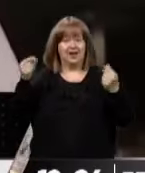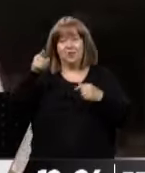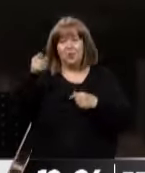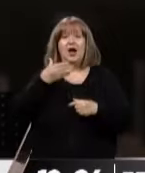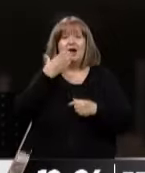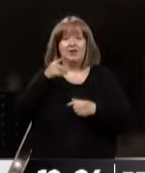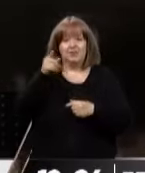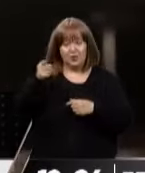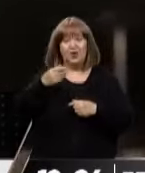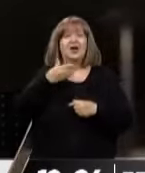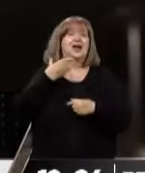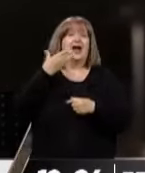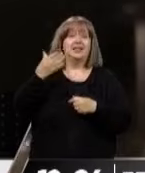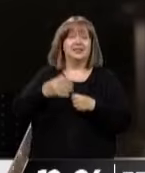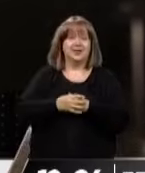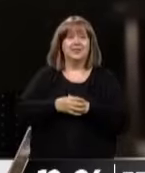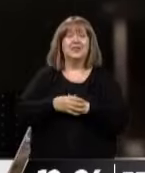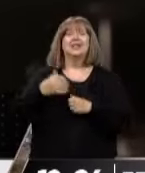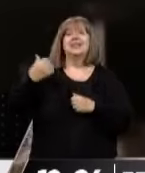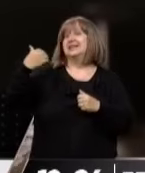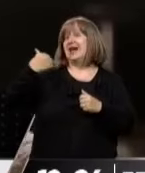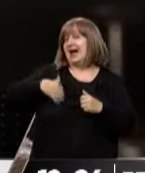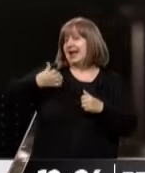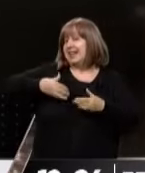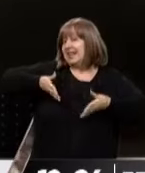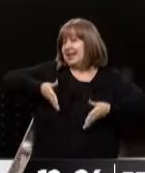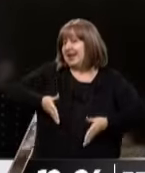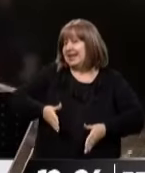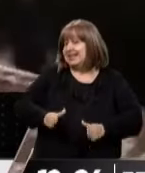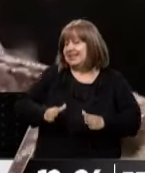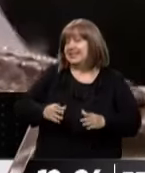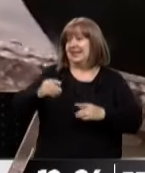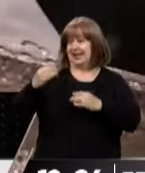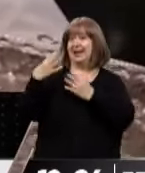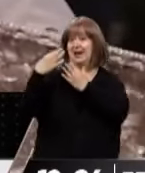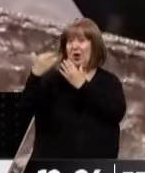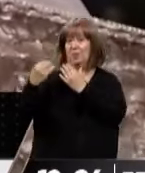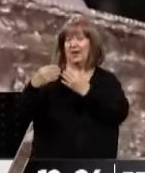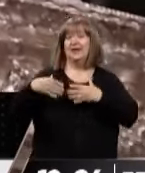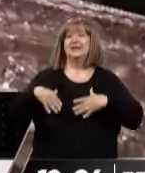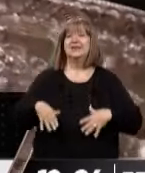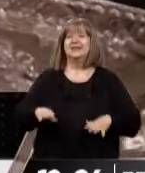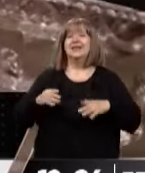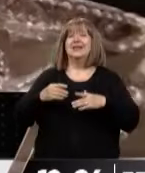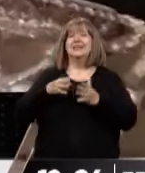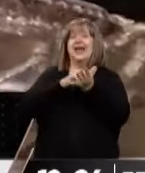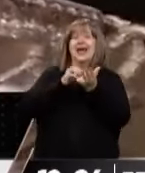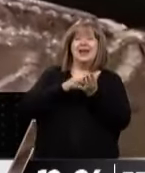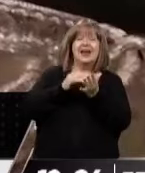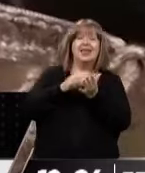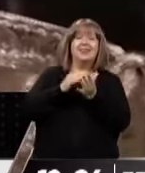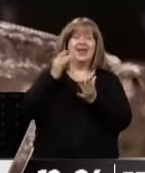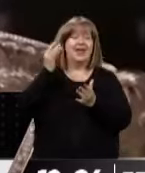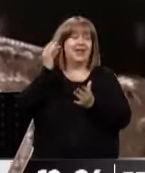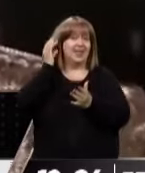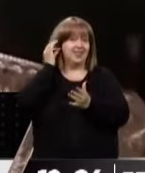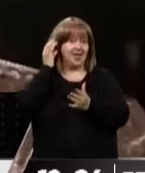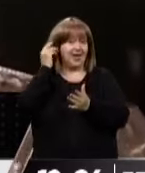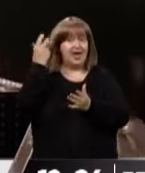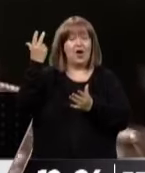bueno, yo bailo. En Argentina nací. En Argentina nací. Tierra de Diego y